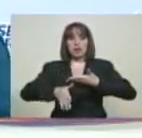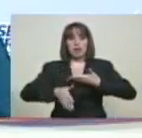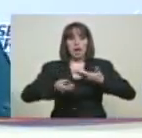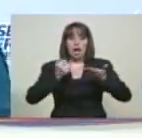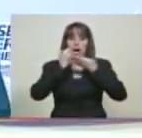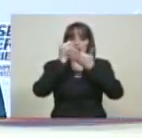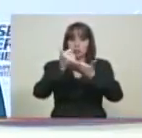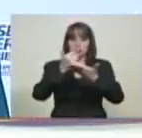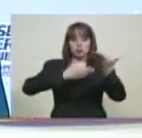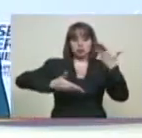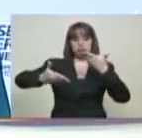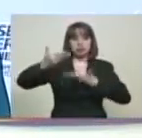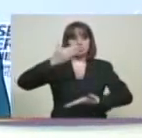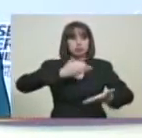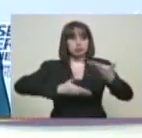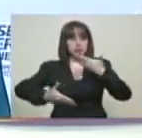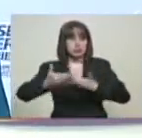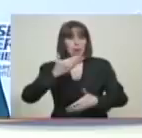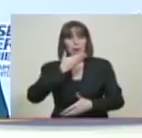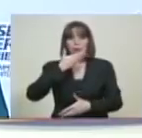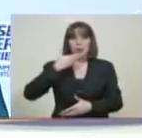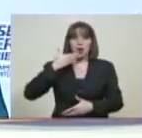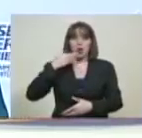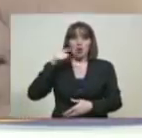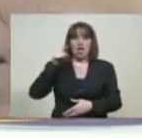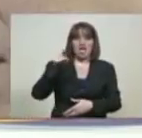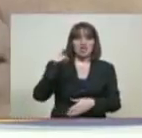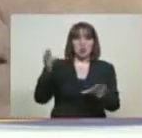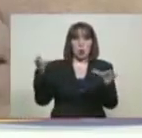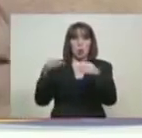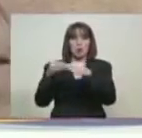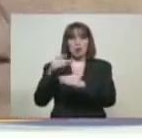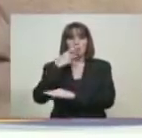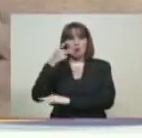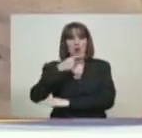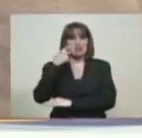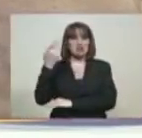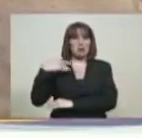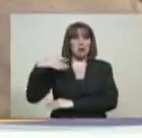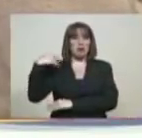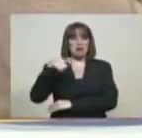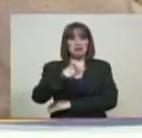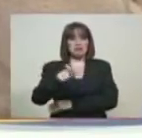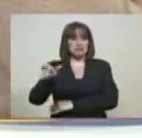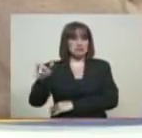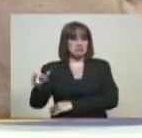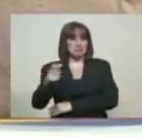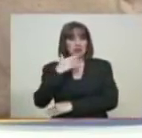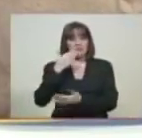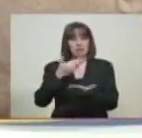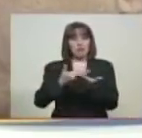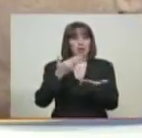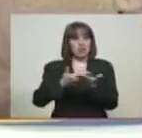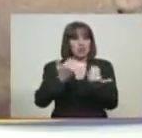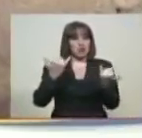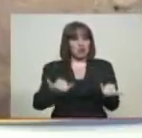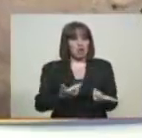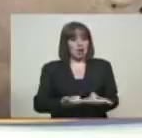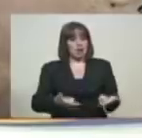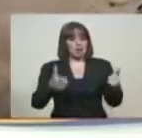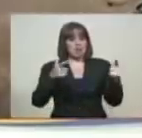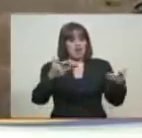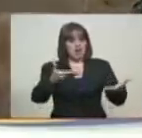que permitan establecer que esos actores políticos a los que he solicitado medidas de